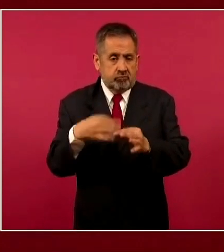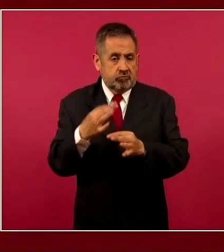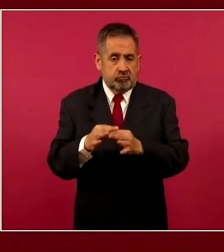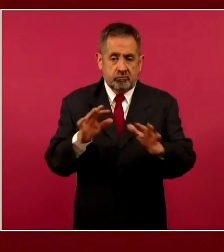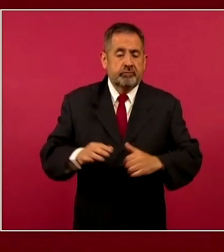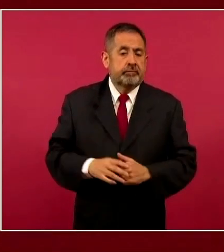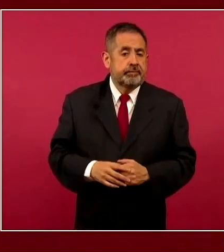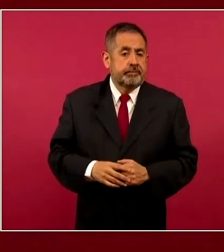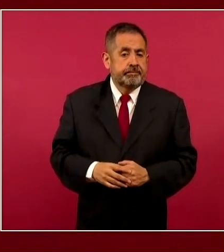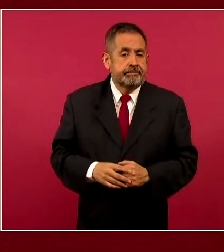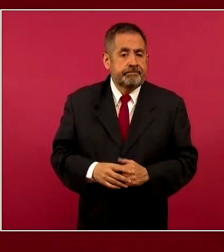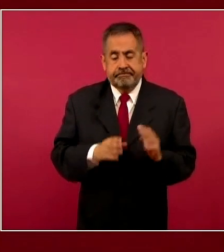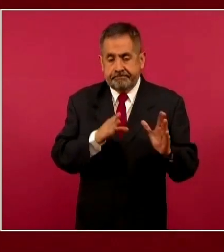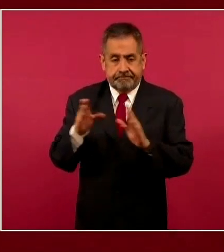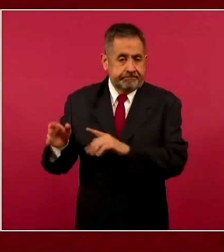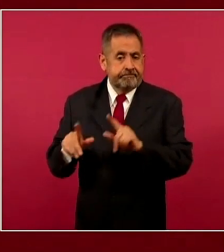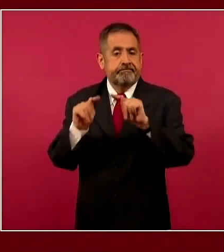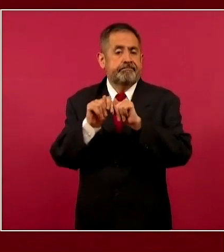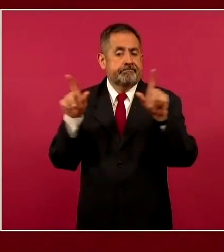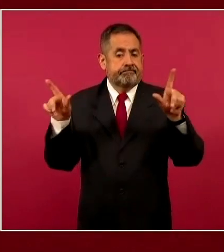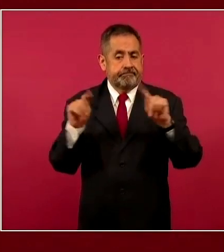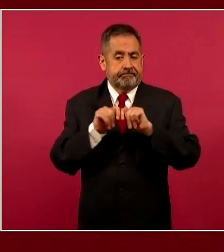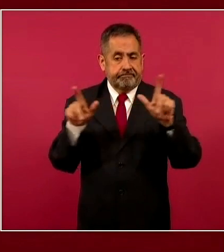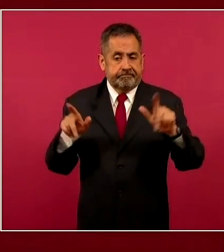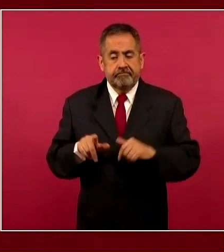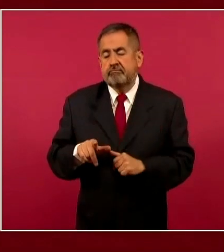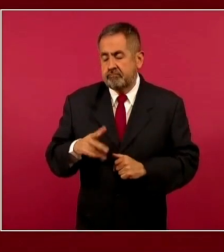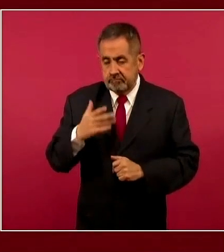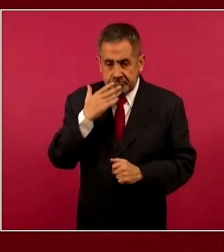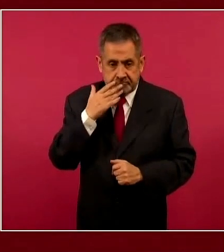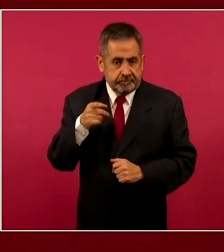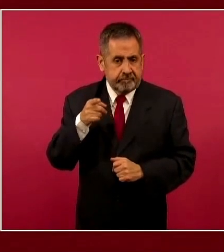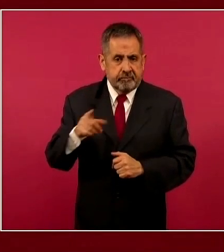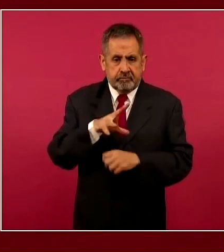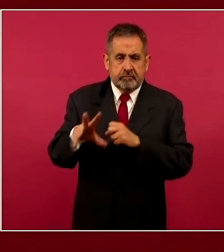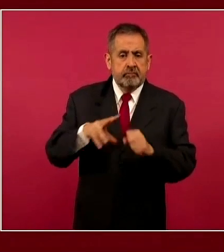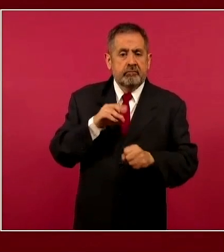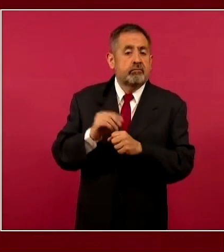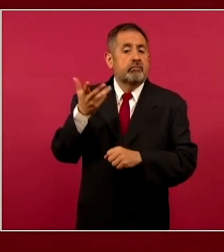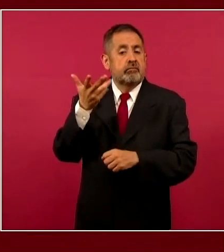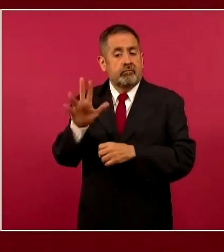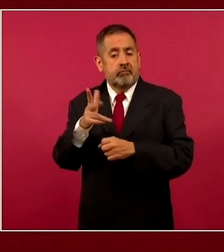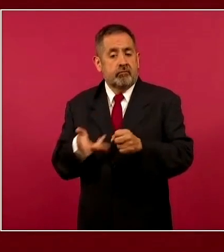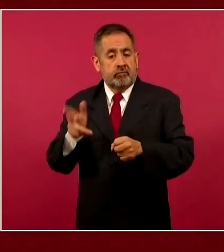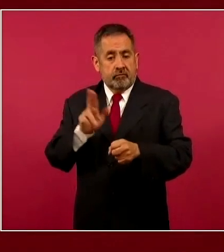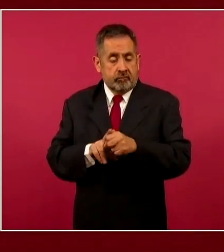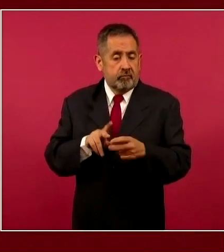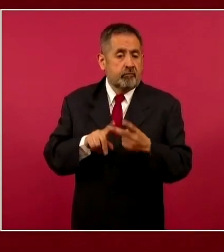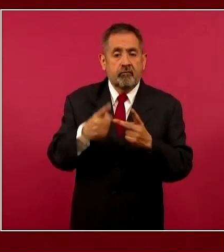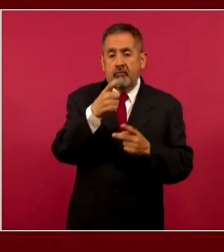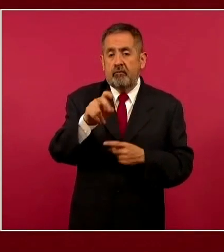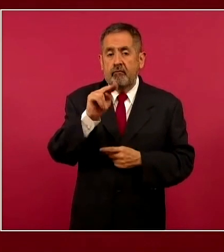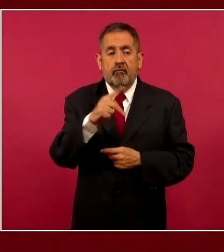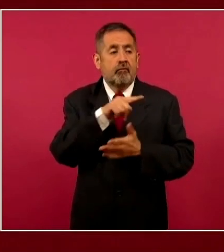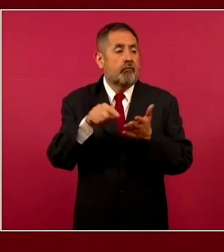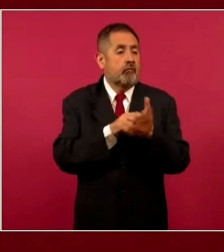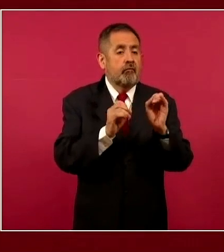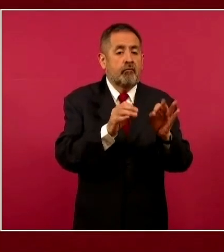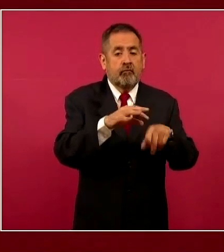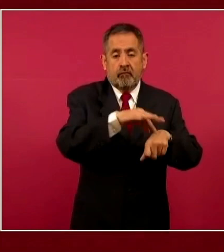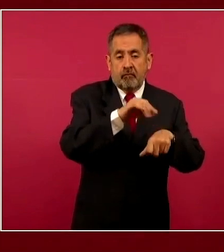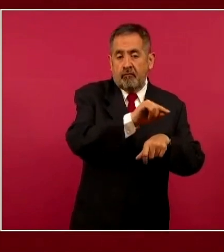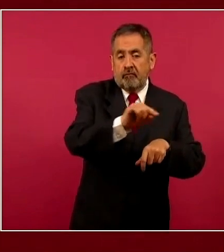a Tlaxcala, con una operación ya plena en 10 hospitales y 181 centros de salud, con una